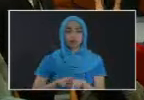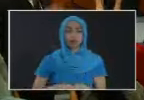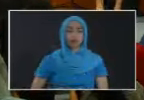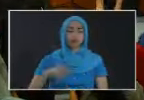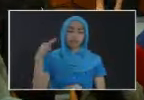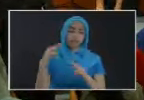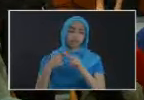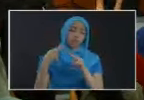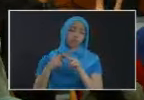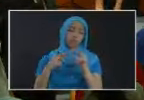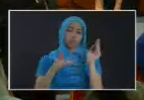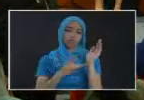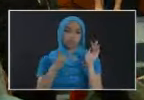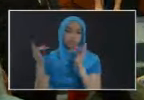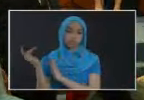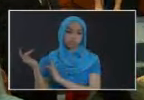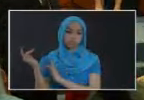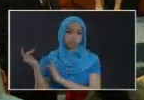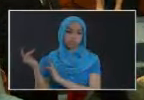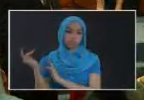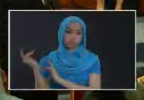En el nombre de Jesús.